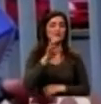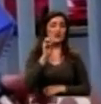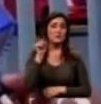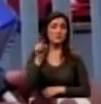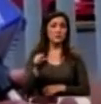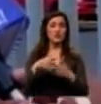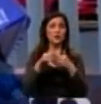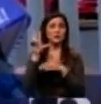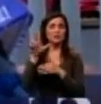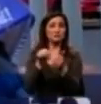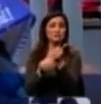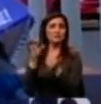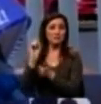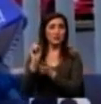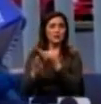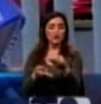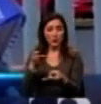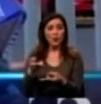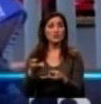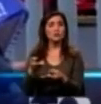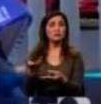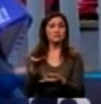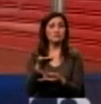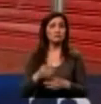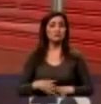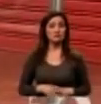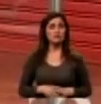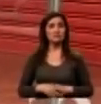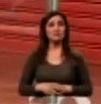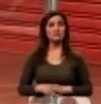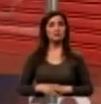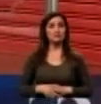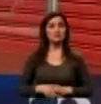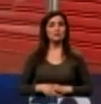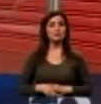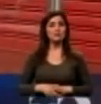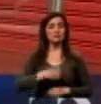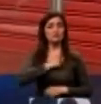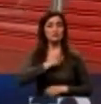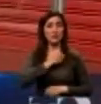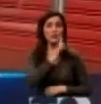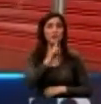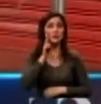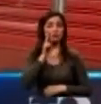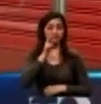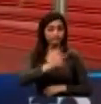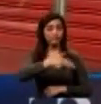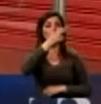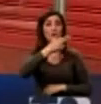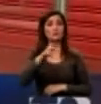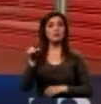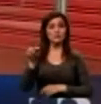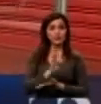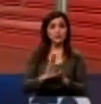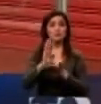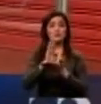$100,000 entre tres hermanos para poder poner ese negocio. Ante el asesinato del propietario del restaurante ubicado aquí en